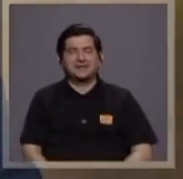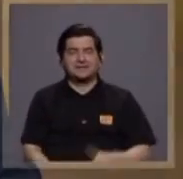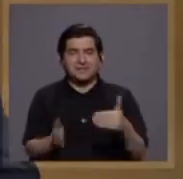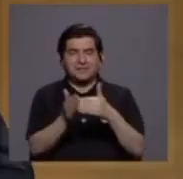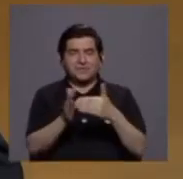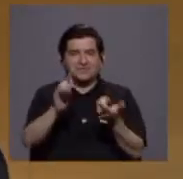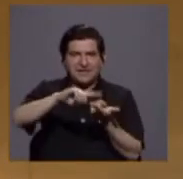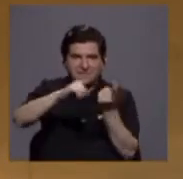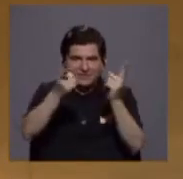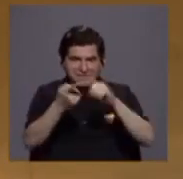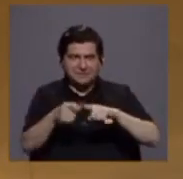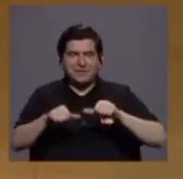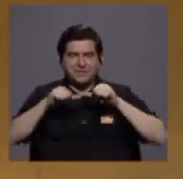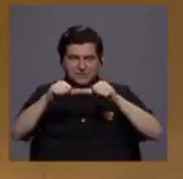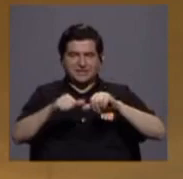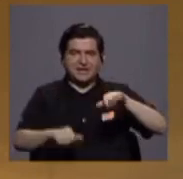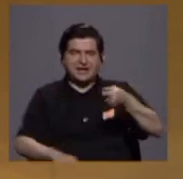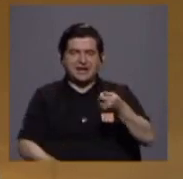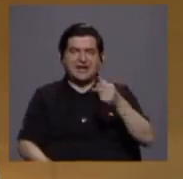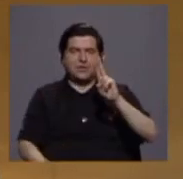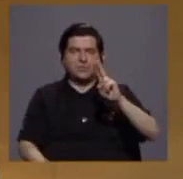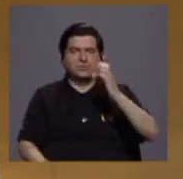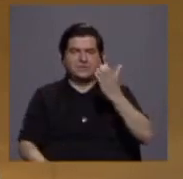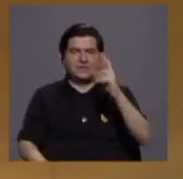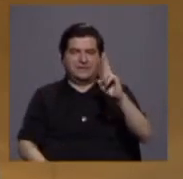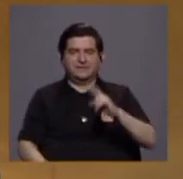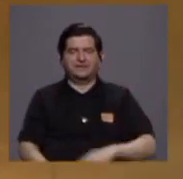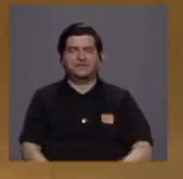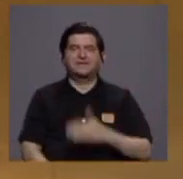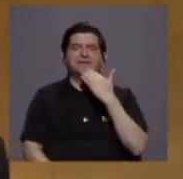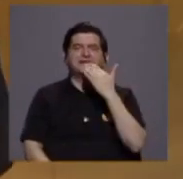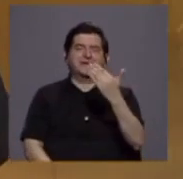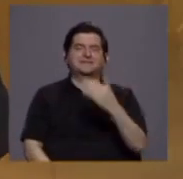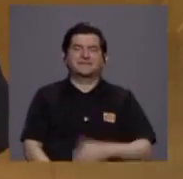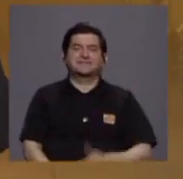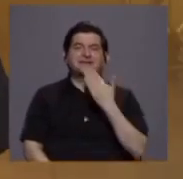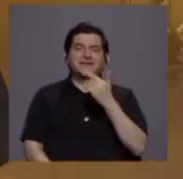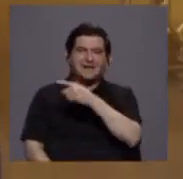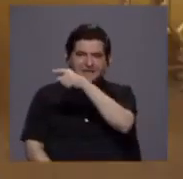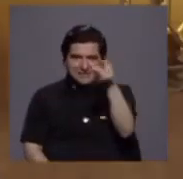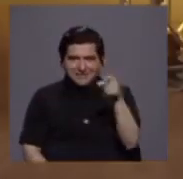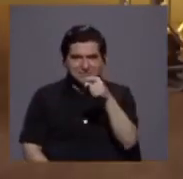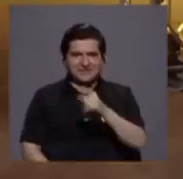nuevo a las amigas y amigos, quédense con Canal UCR. Gracias. Gracias a ustedes por